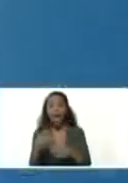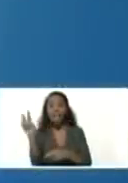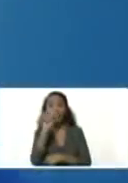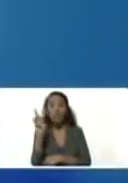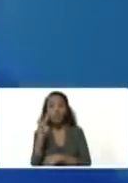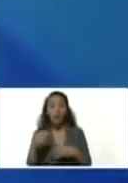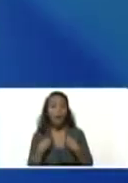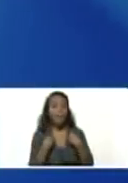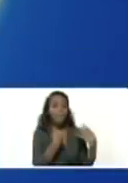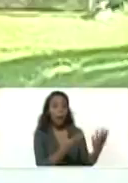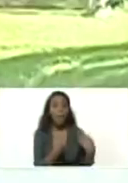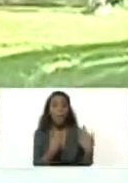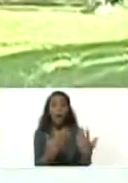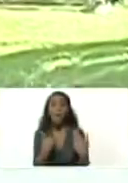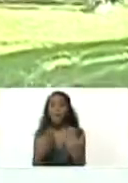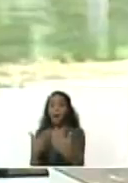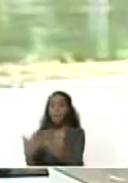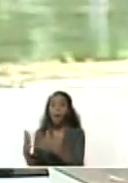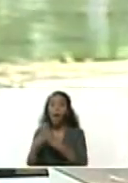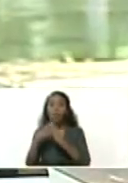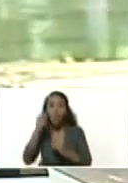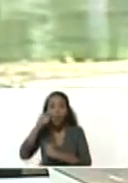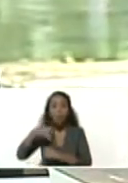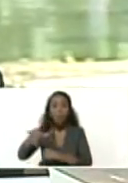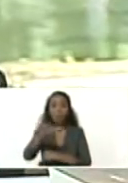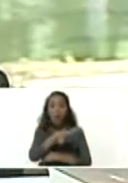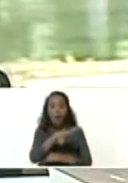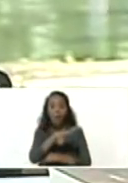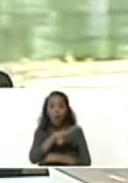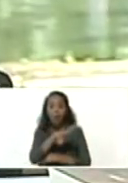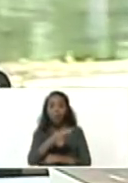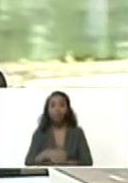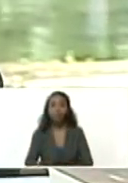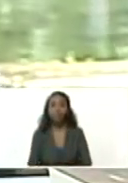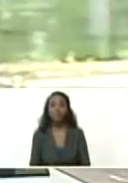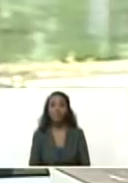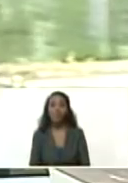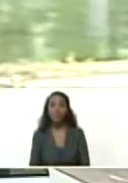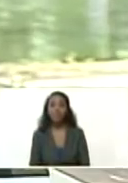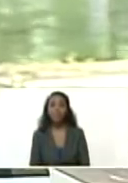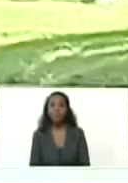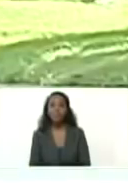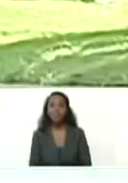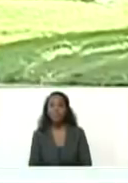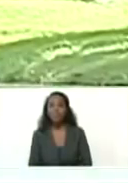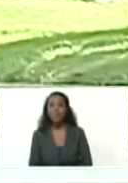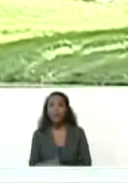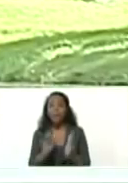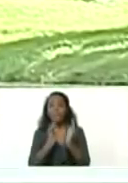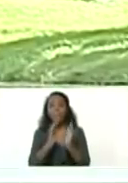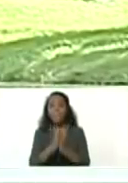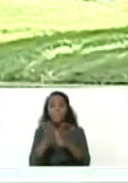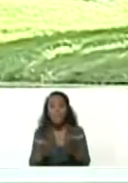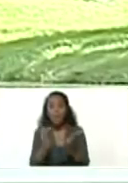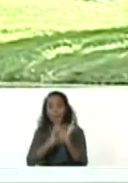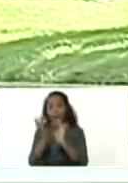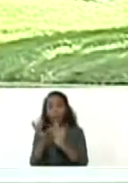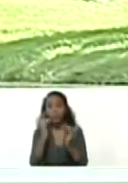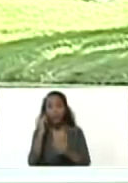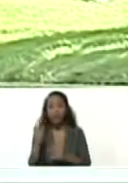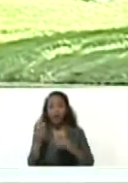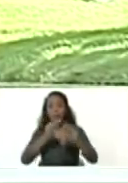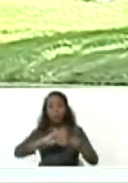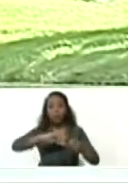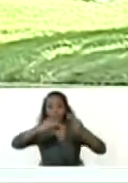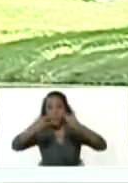a todo el pueblo cristiano en el país. Muy hermoso regalo. Biblia del Jubileo, traducido de los textos originales